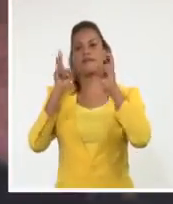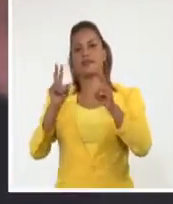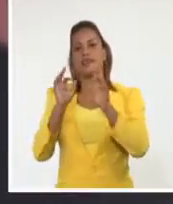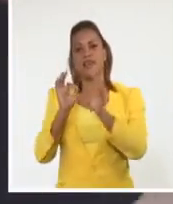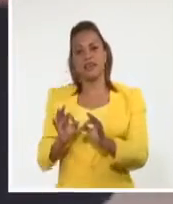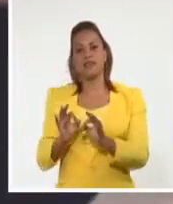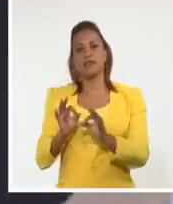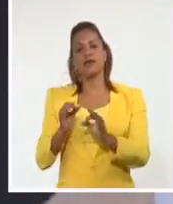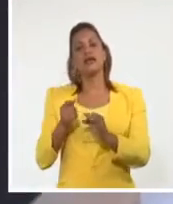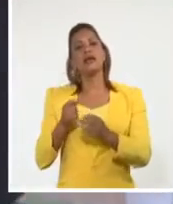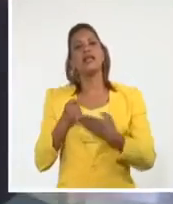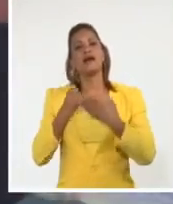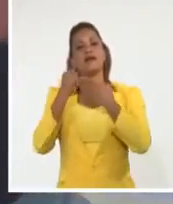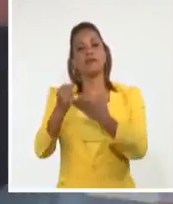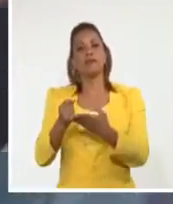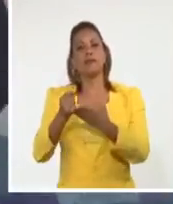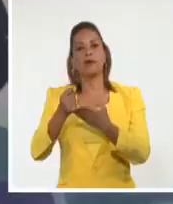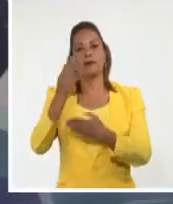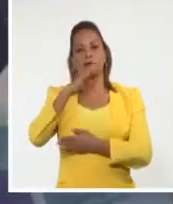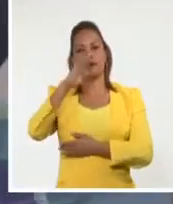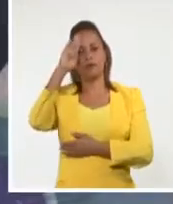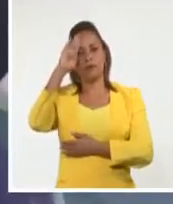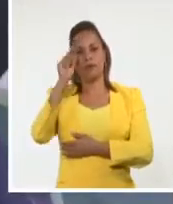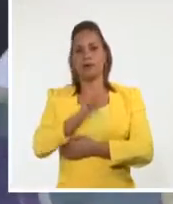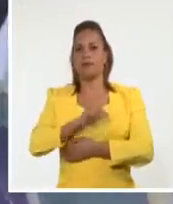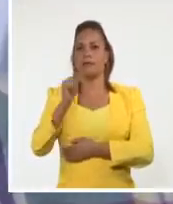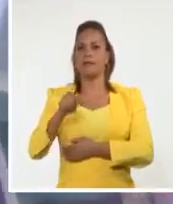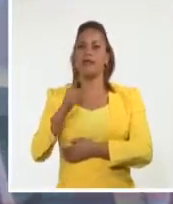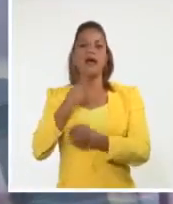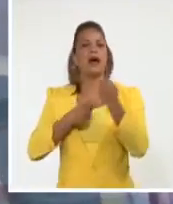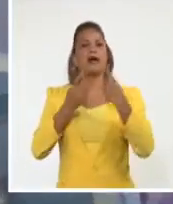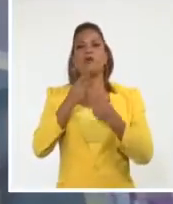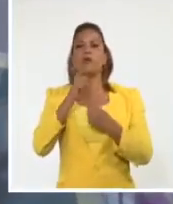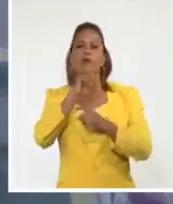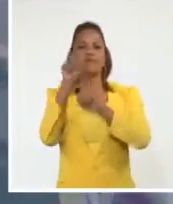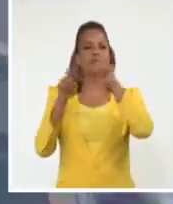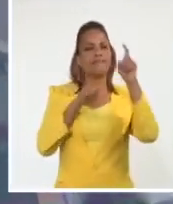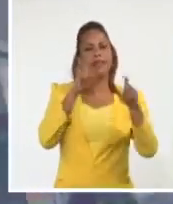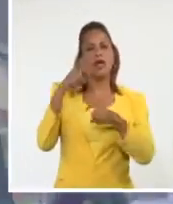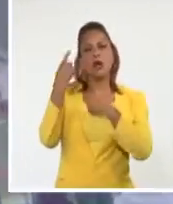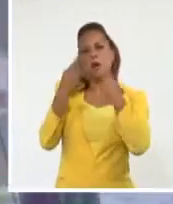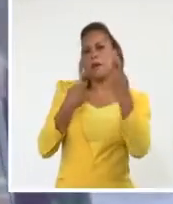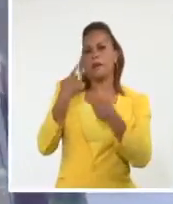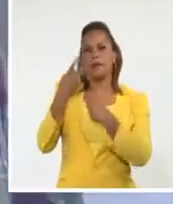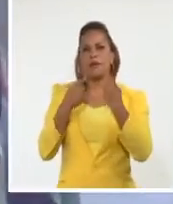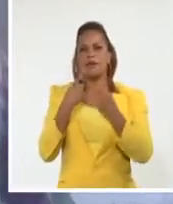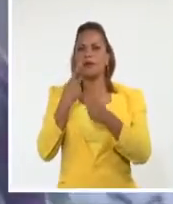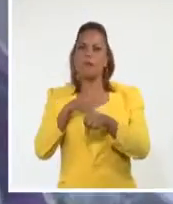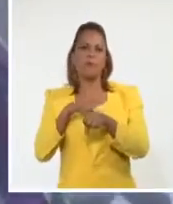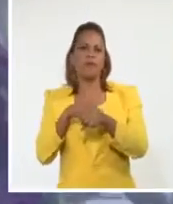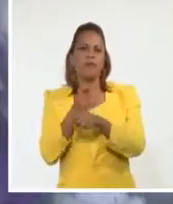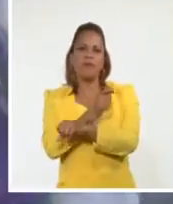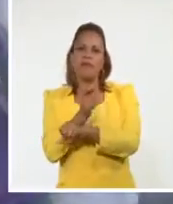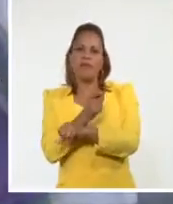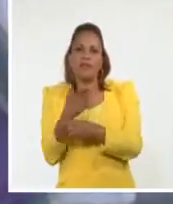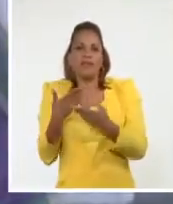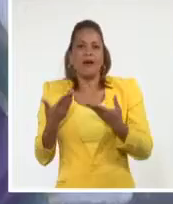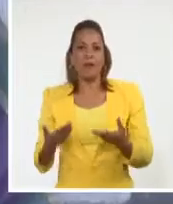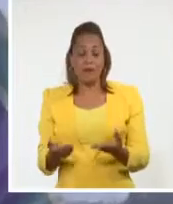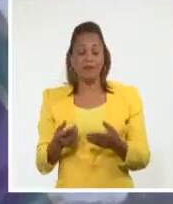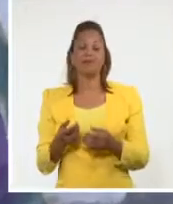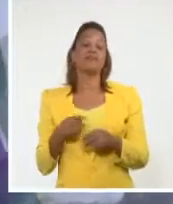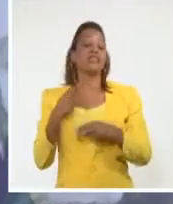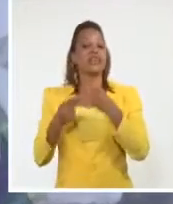de aportarle a la humanidad. Muchos compañeros me preguntan, profe, ¿hasta cuándo? ¿Qué tiempo? ¿Cuántas cosas hizo Martí con 42